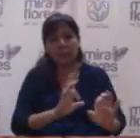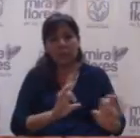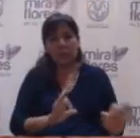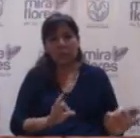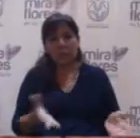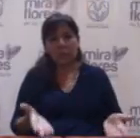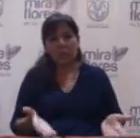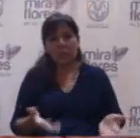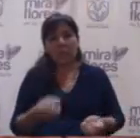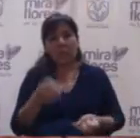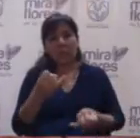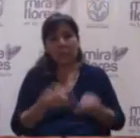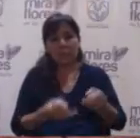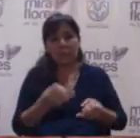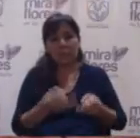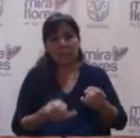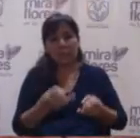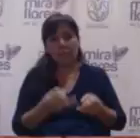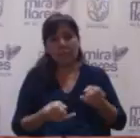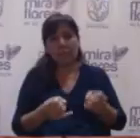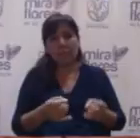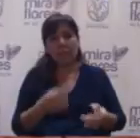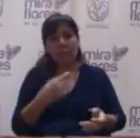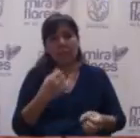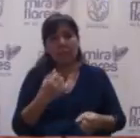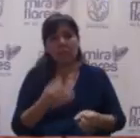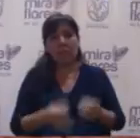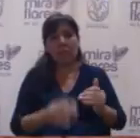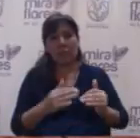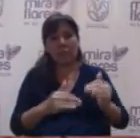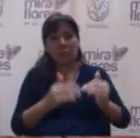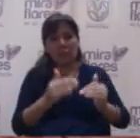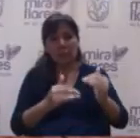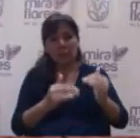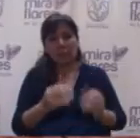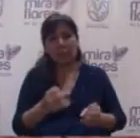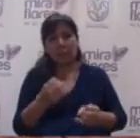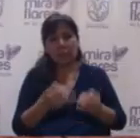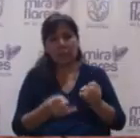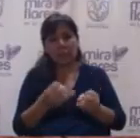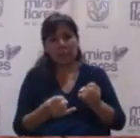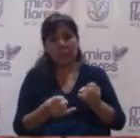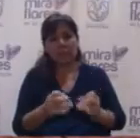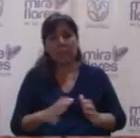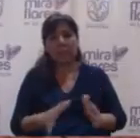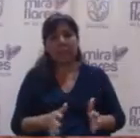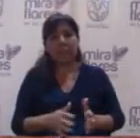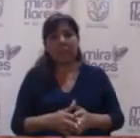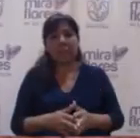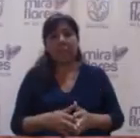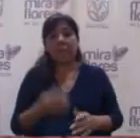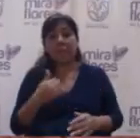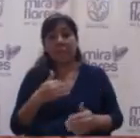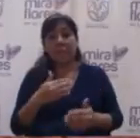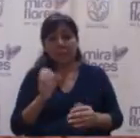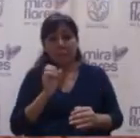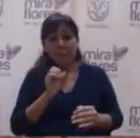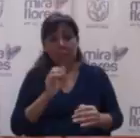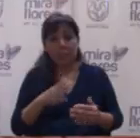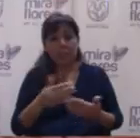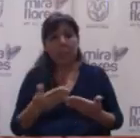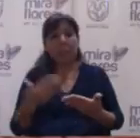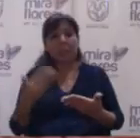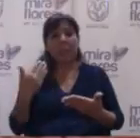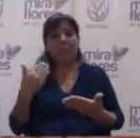se viene finalizando las últimas obras. Como hemos dicho, hemos mencionado en más de una oportunidad,